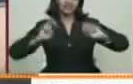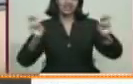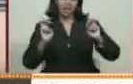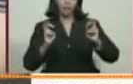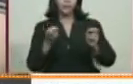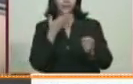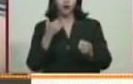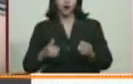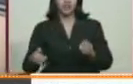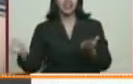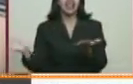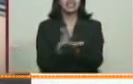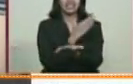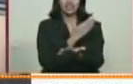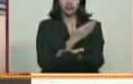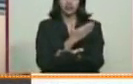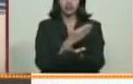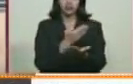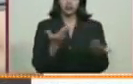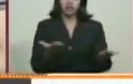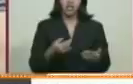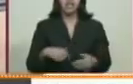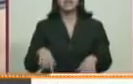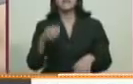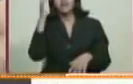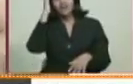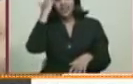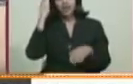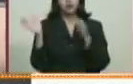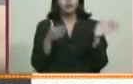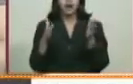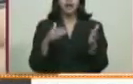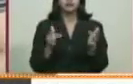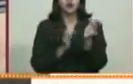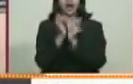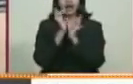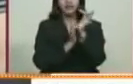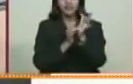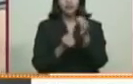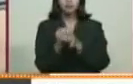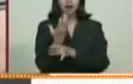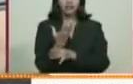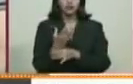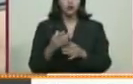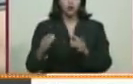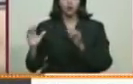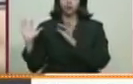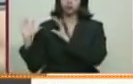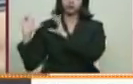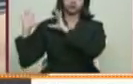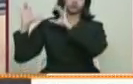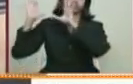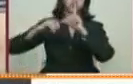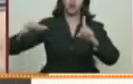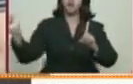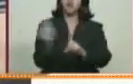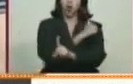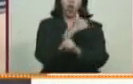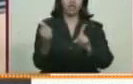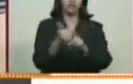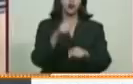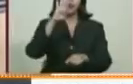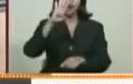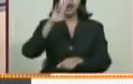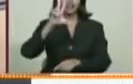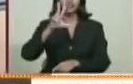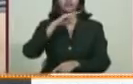entonces duramos durante febrero, marzo, abril y mayo una ola de violencia que produjo 43 muertos y más de 1000